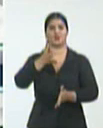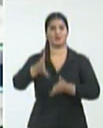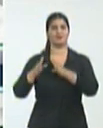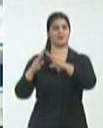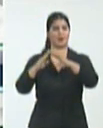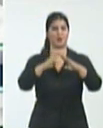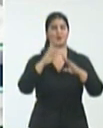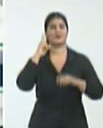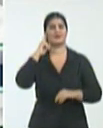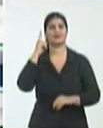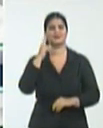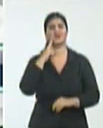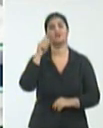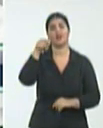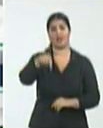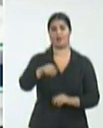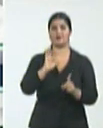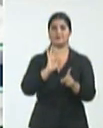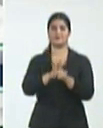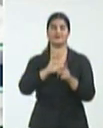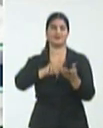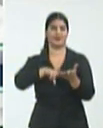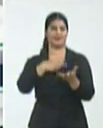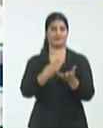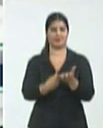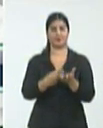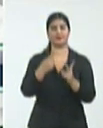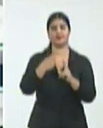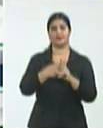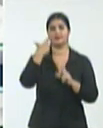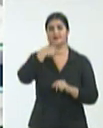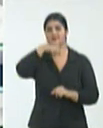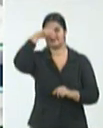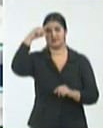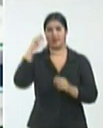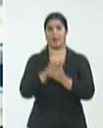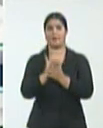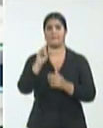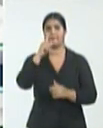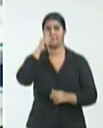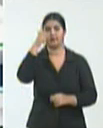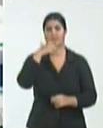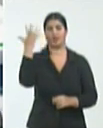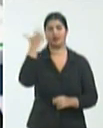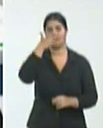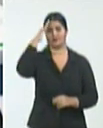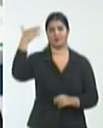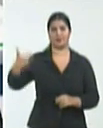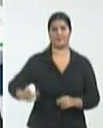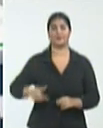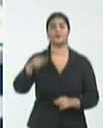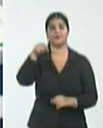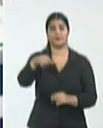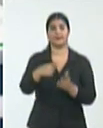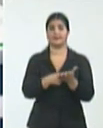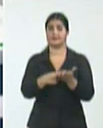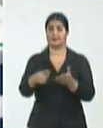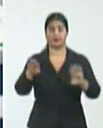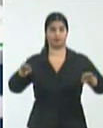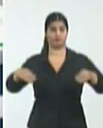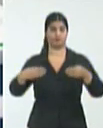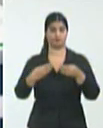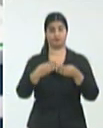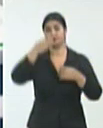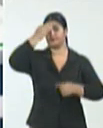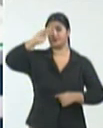acompaña en este primer momento Yasmina Rami. En esta semana que concluye, Cuba reporta un alto nivel de